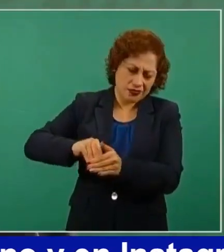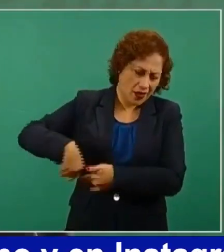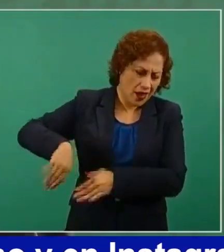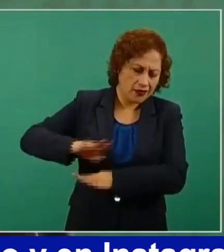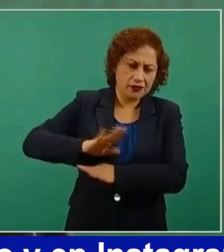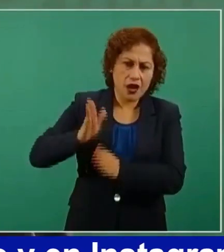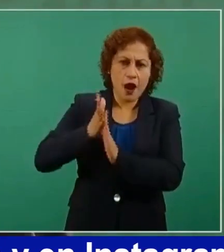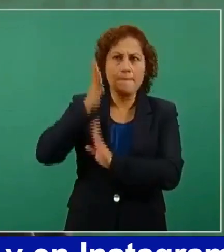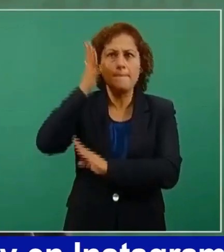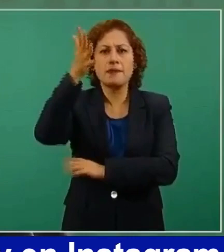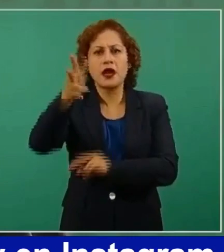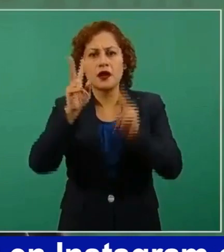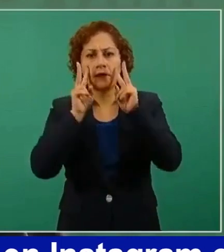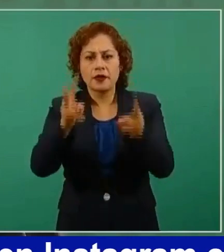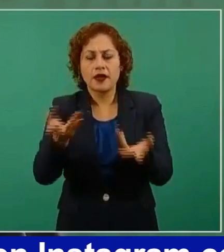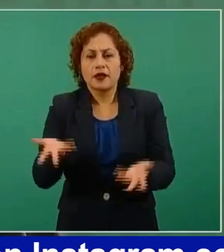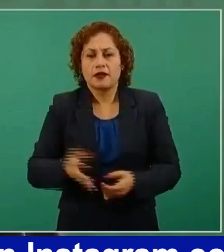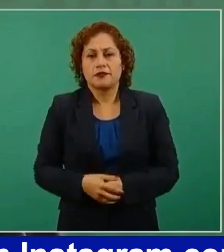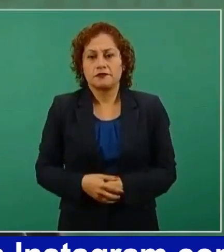o sí